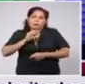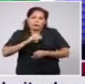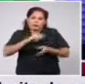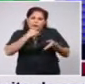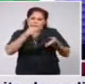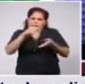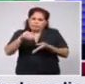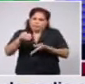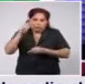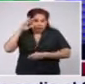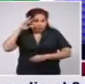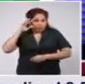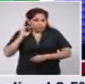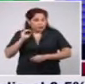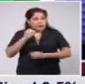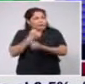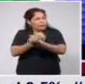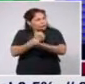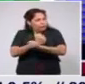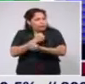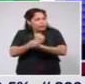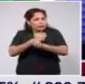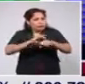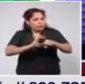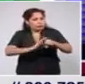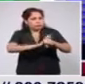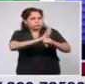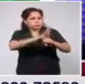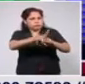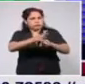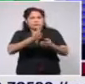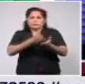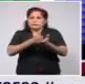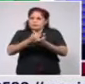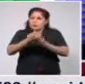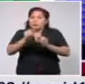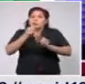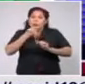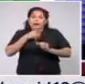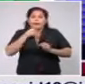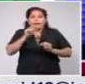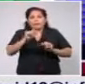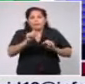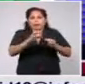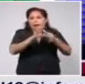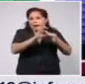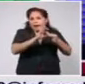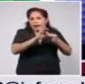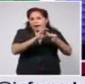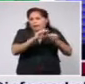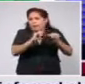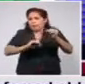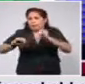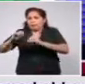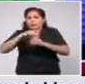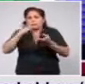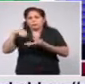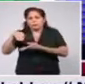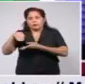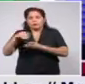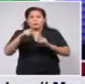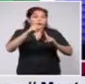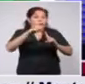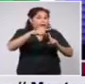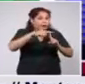evidencia el riesgo de esta enfermedad de una evolución hacia las complicaciones, hacia